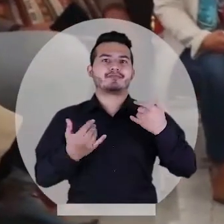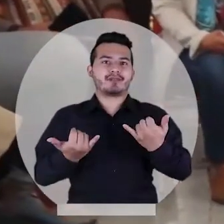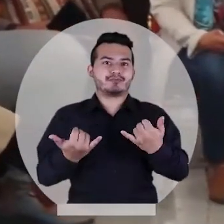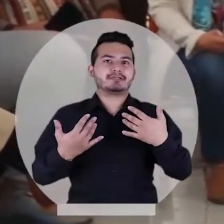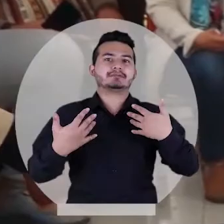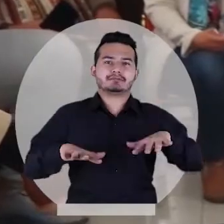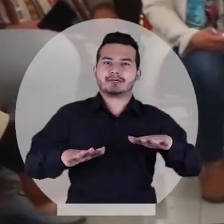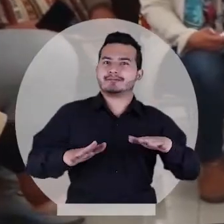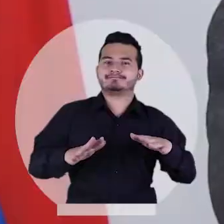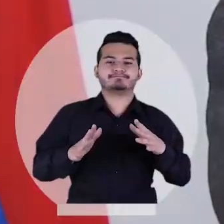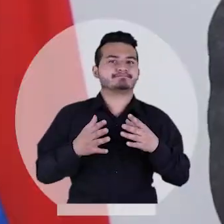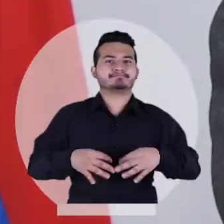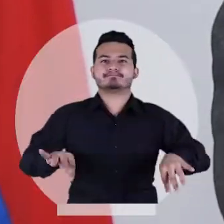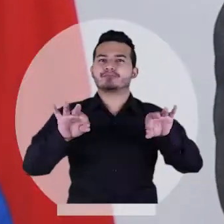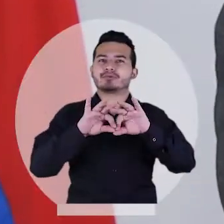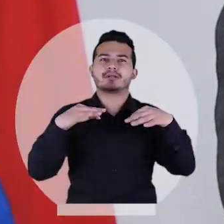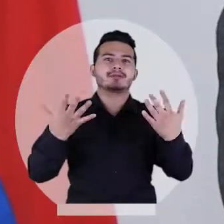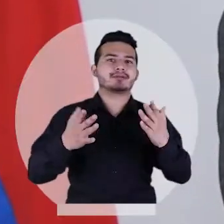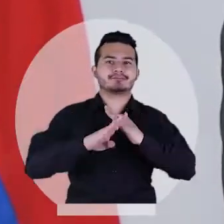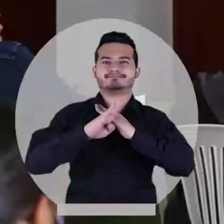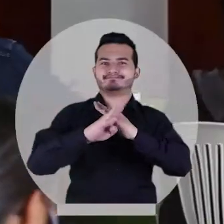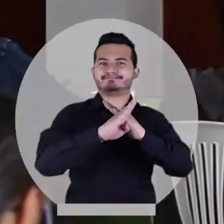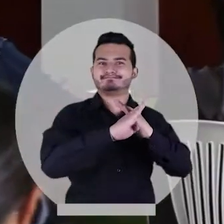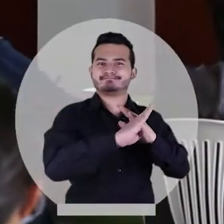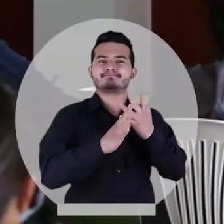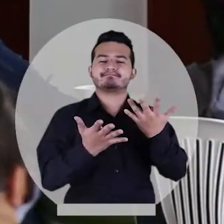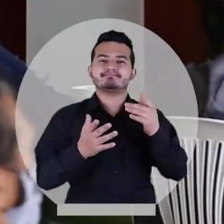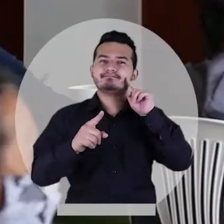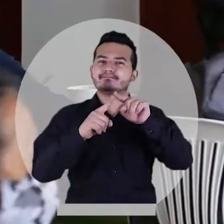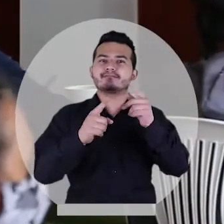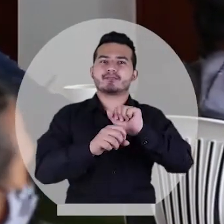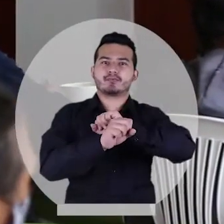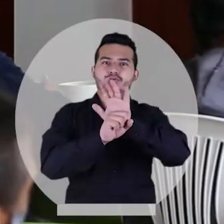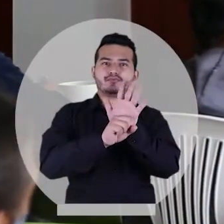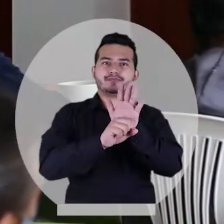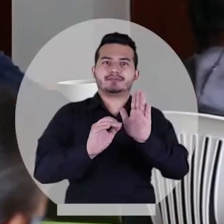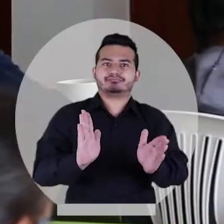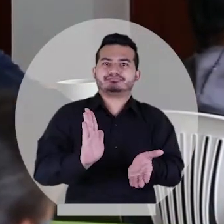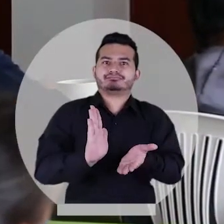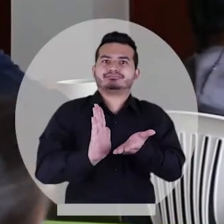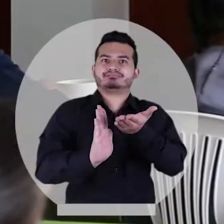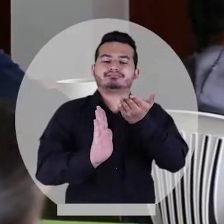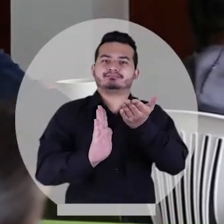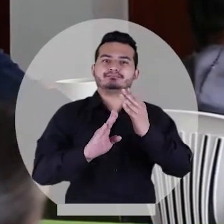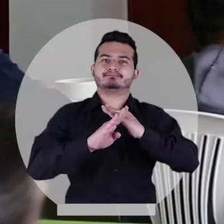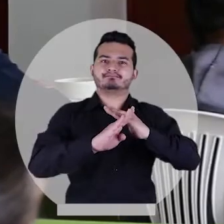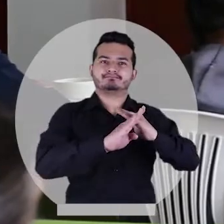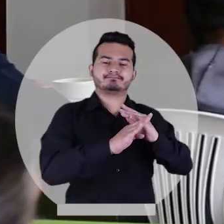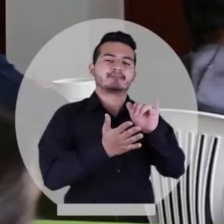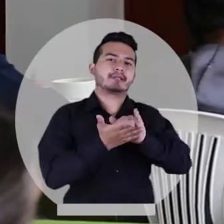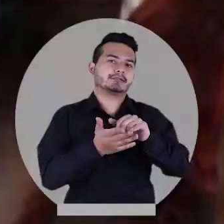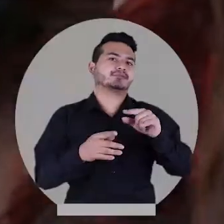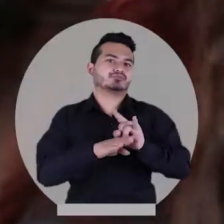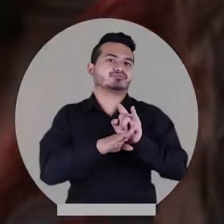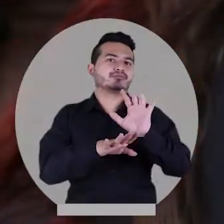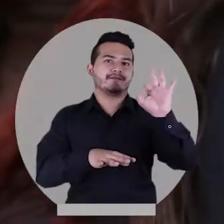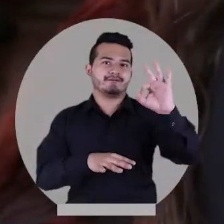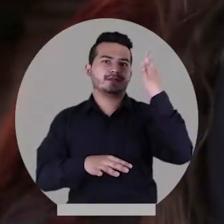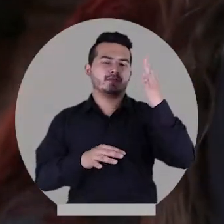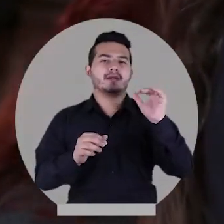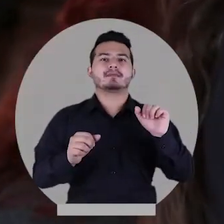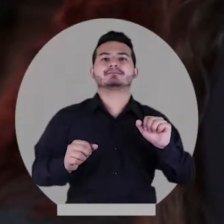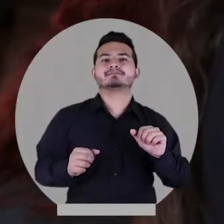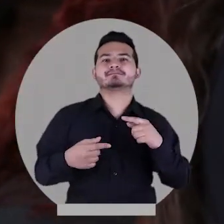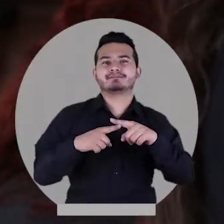están pidiendo, pues la pandemia no lo había permitido, lo vamos a volver a iniciar de una manera virtual y presencial,